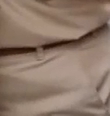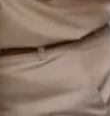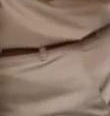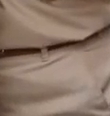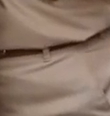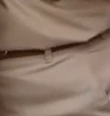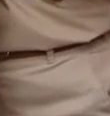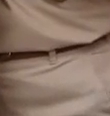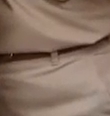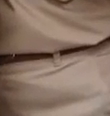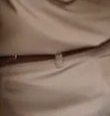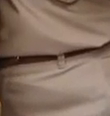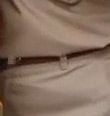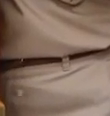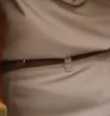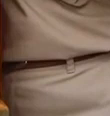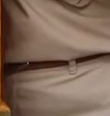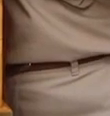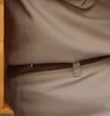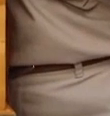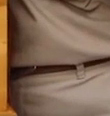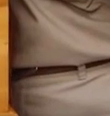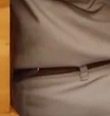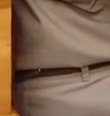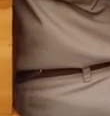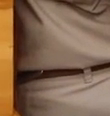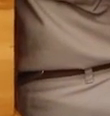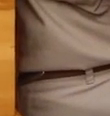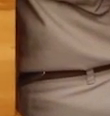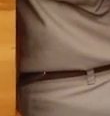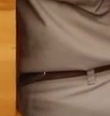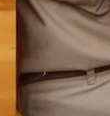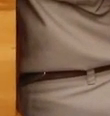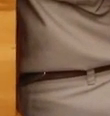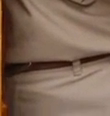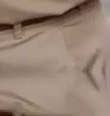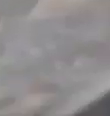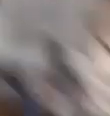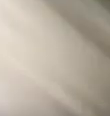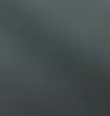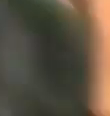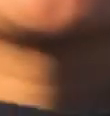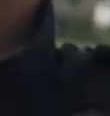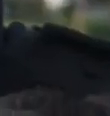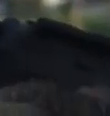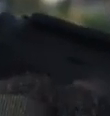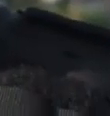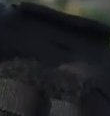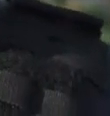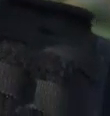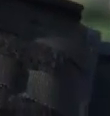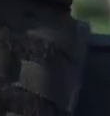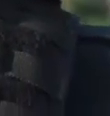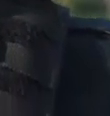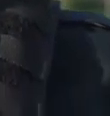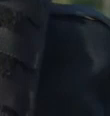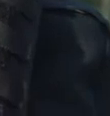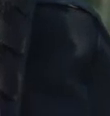cuarta transformación social de la vida pública de nuestro